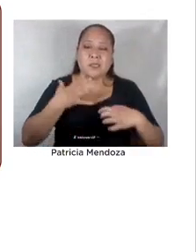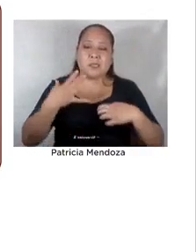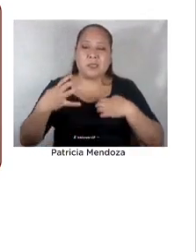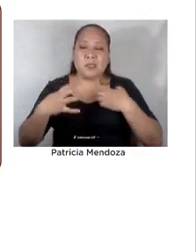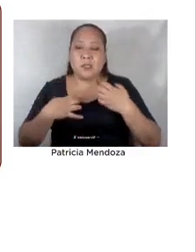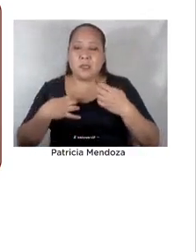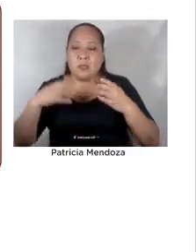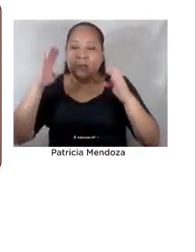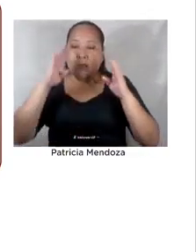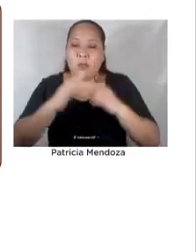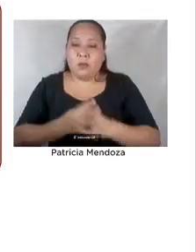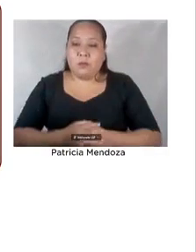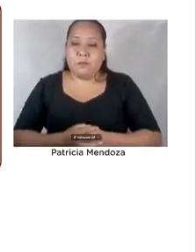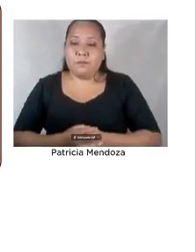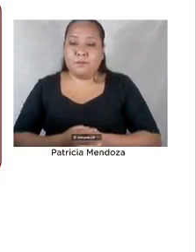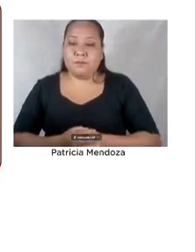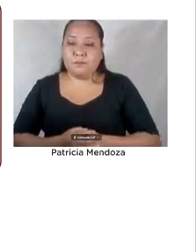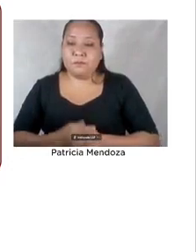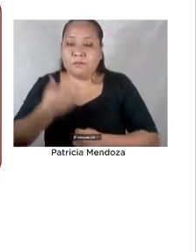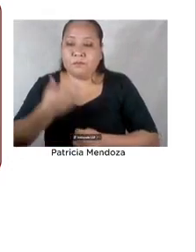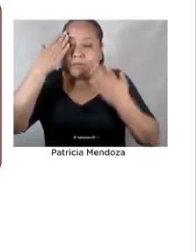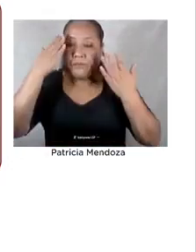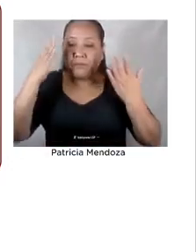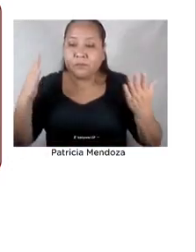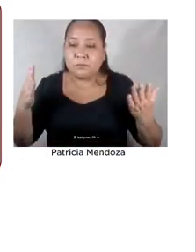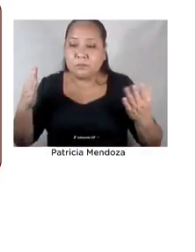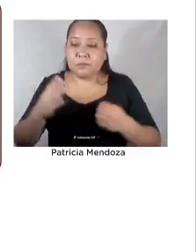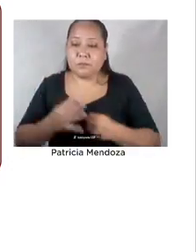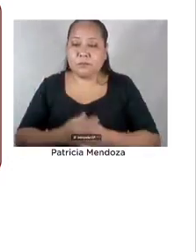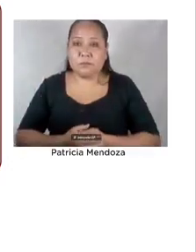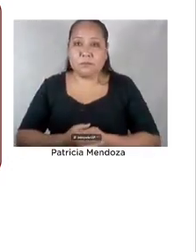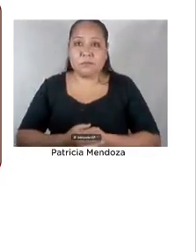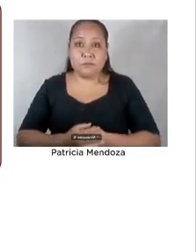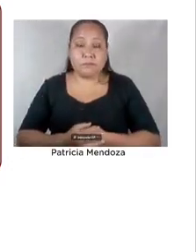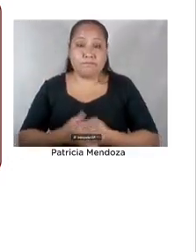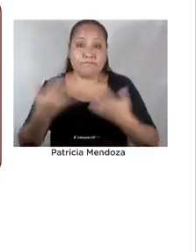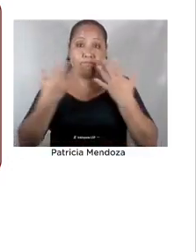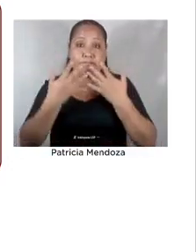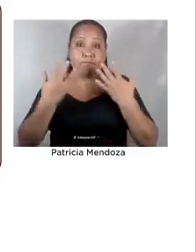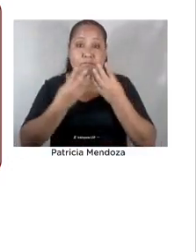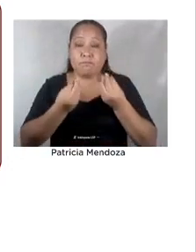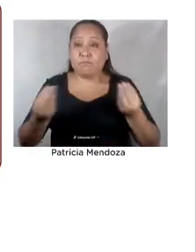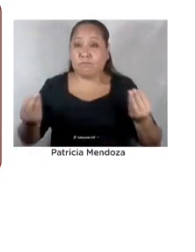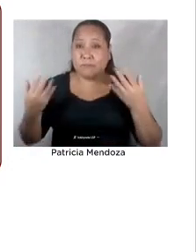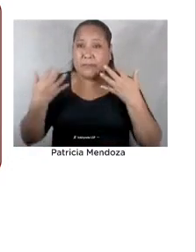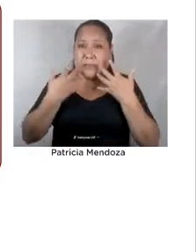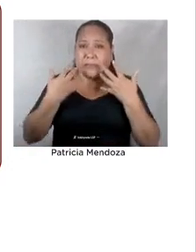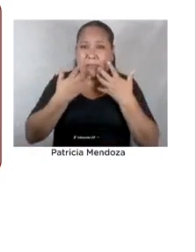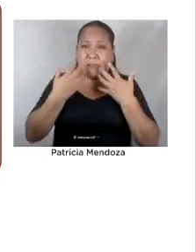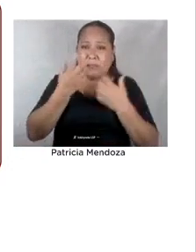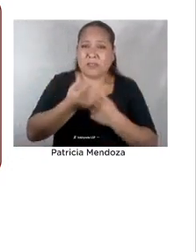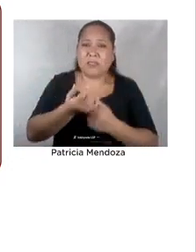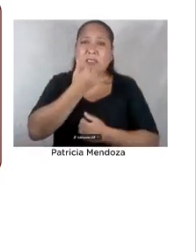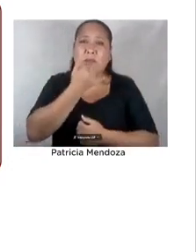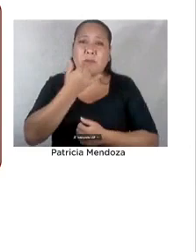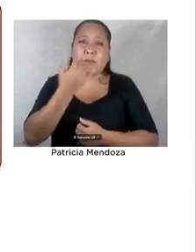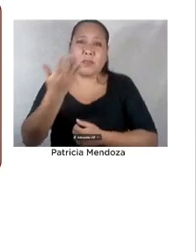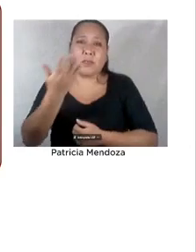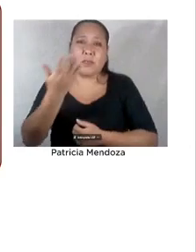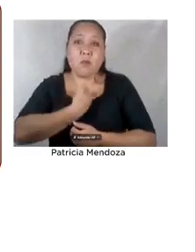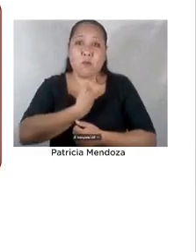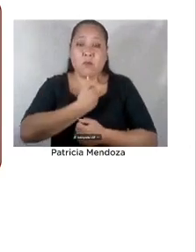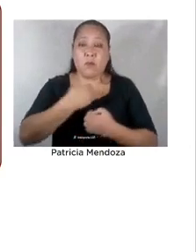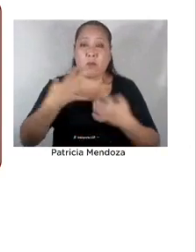alta, de no saber y temor mucho temor sobre lo que pueda pasar con nuestra propia salud,